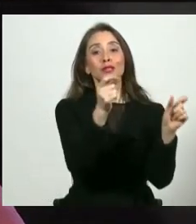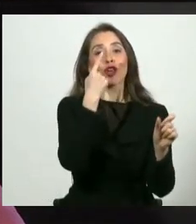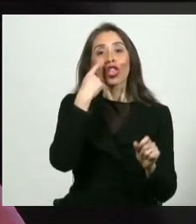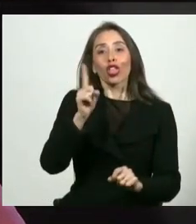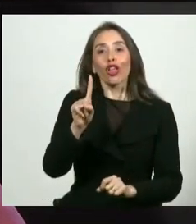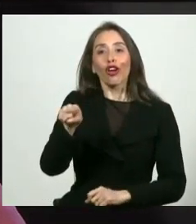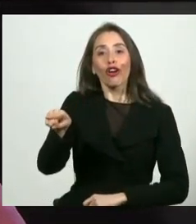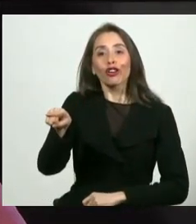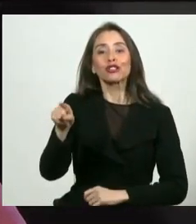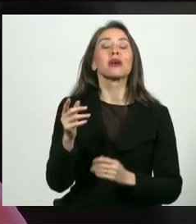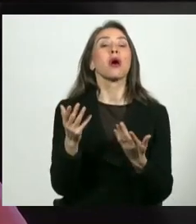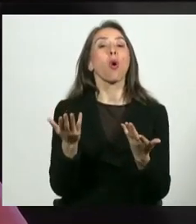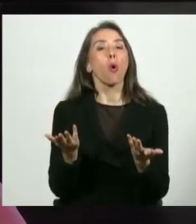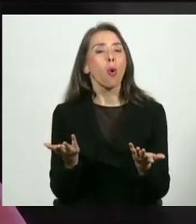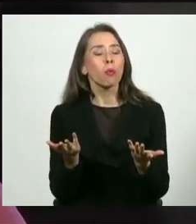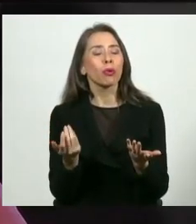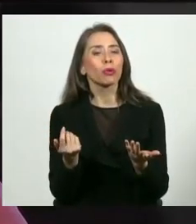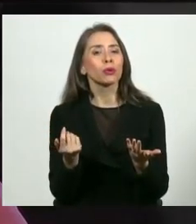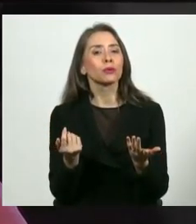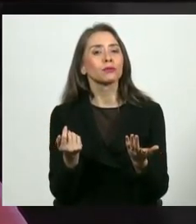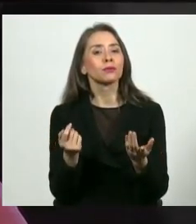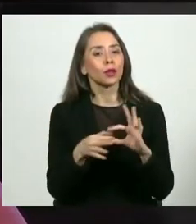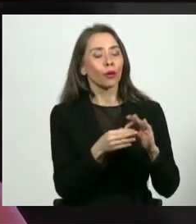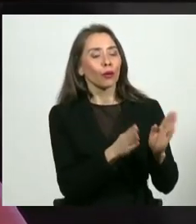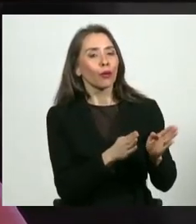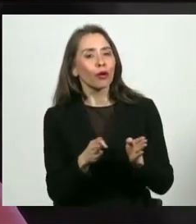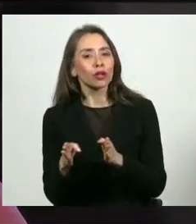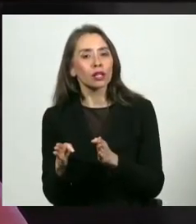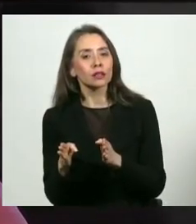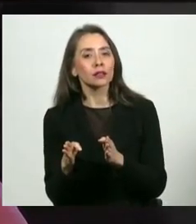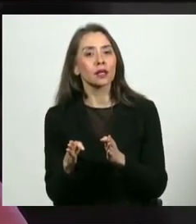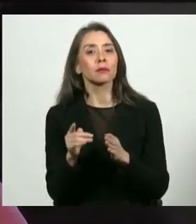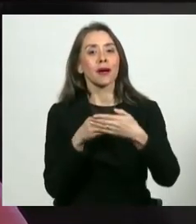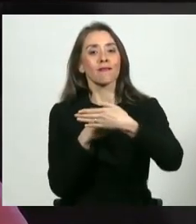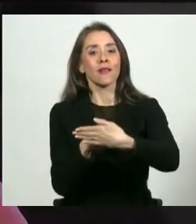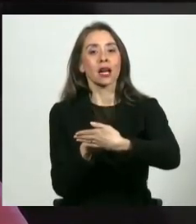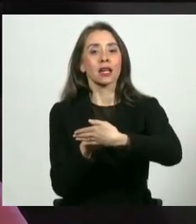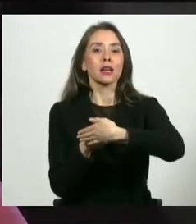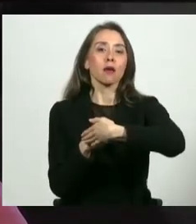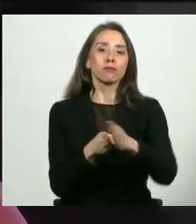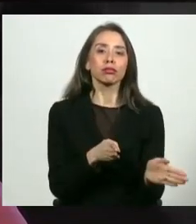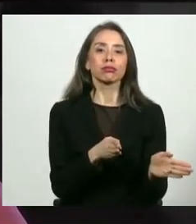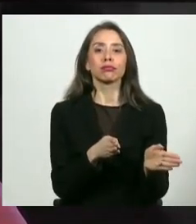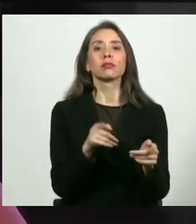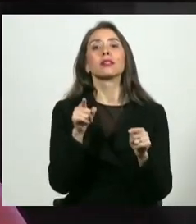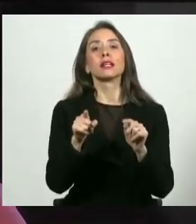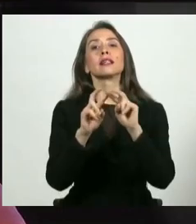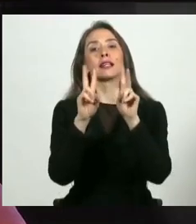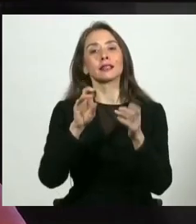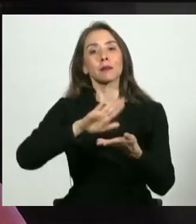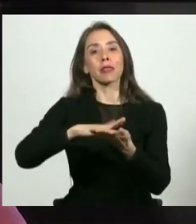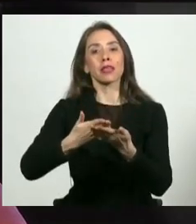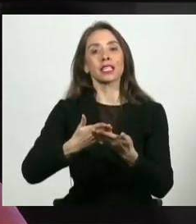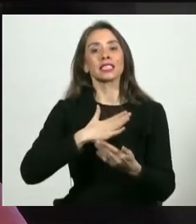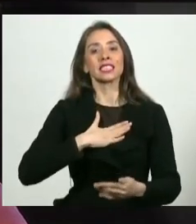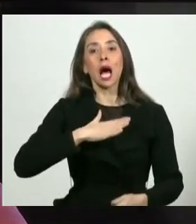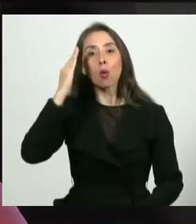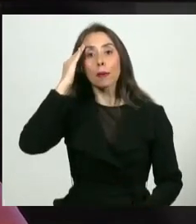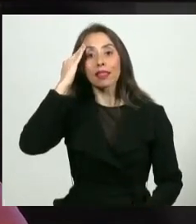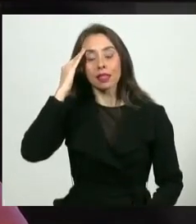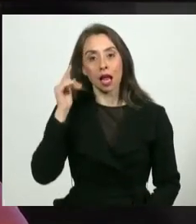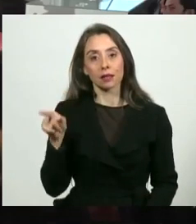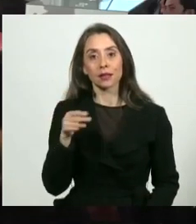conozcan, y cómo se han organizado para derribar este tipo de barreras en torno a la salud mental a las cuales hacía